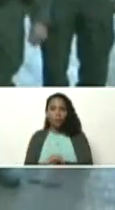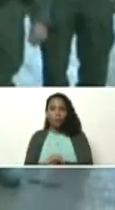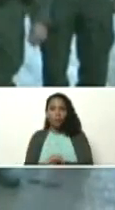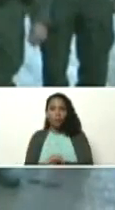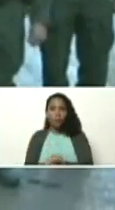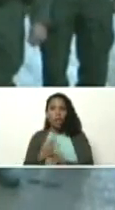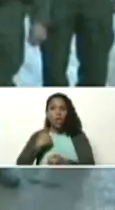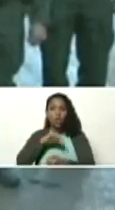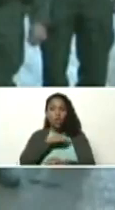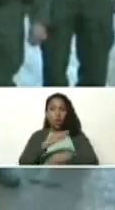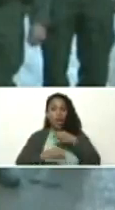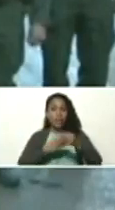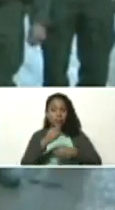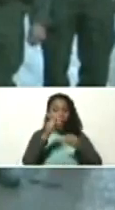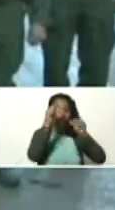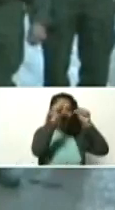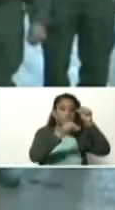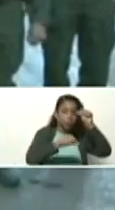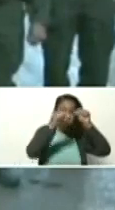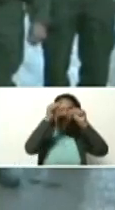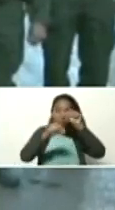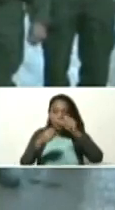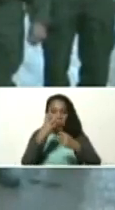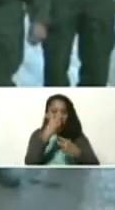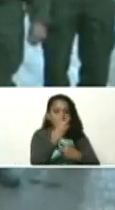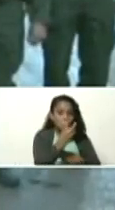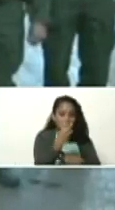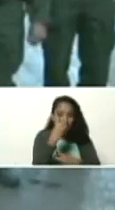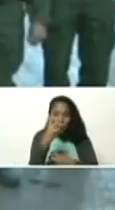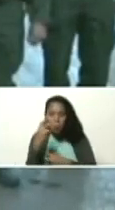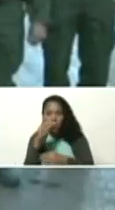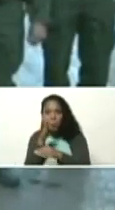hicimos un recorrido y bueno, sobre todo